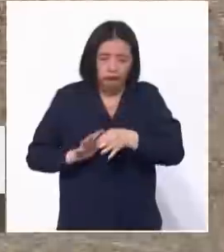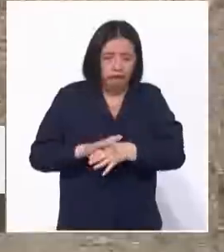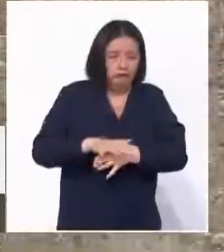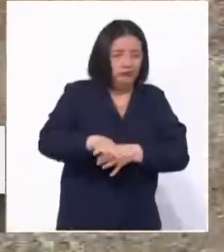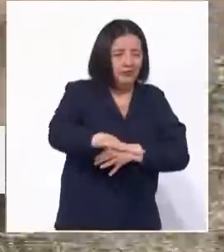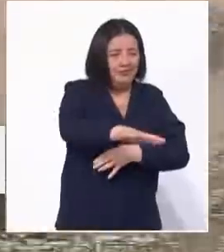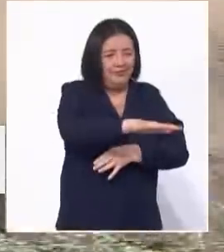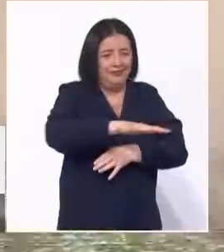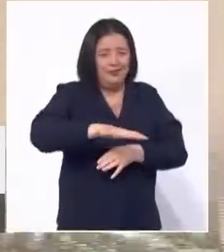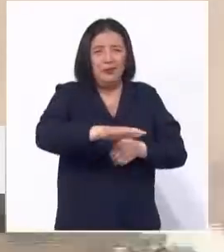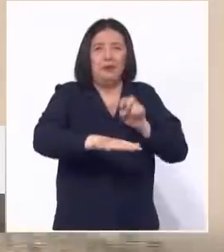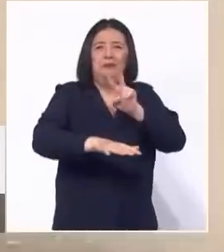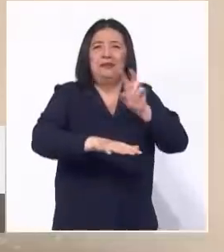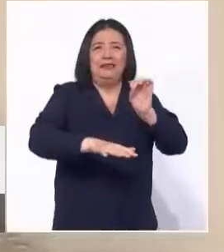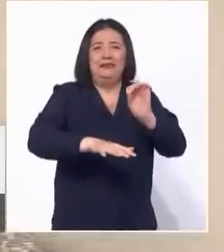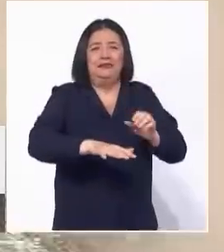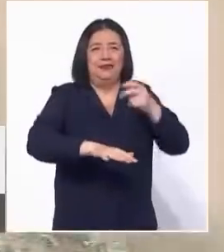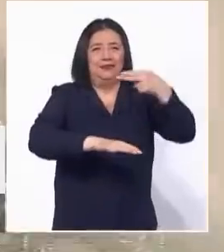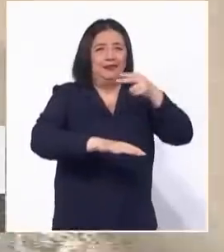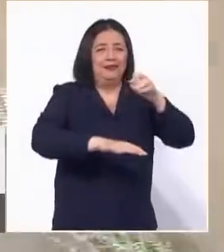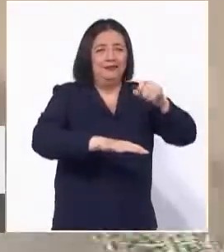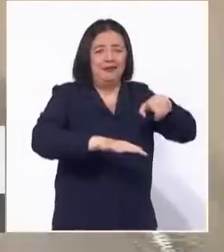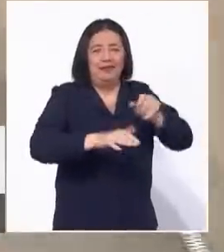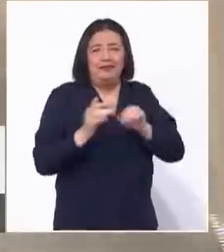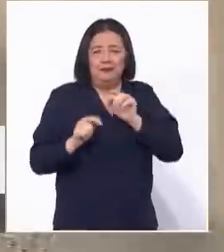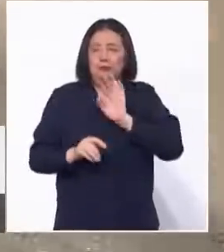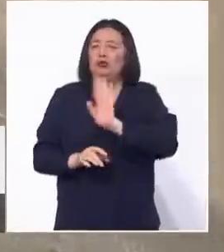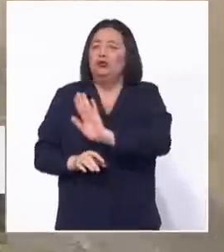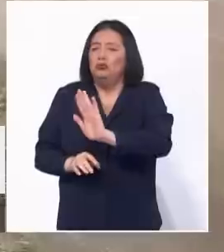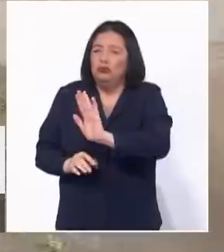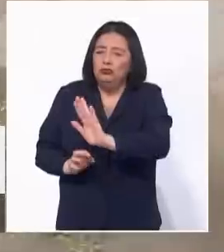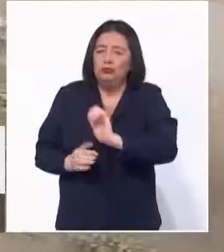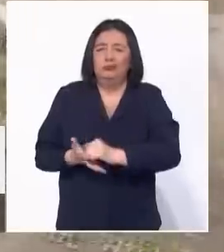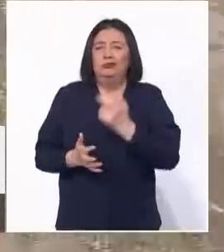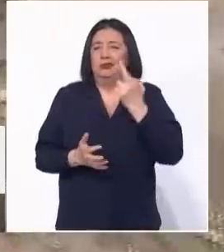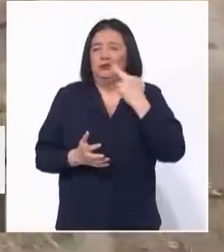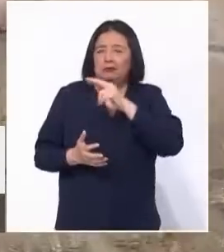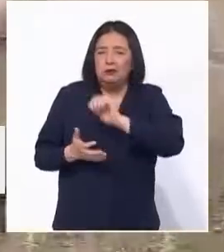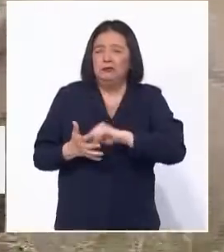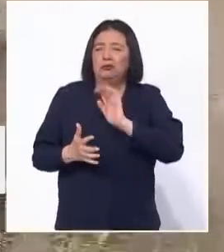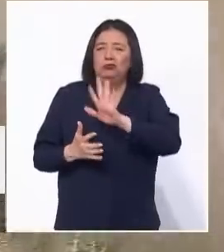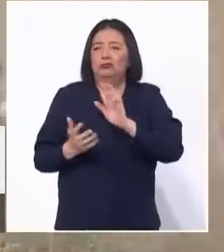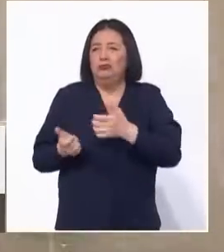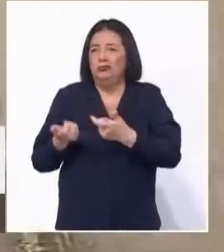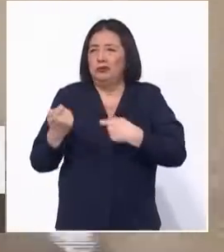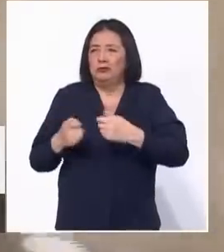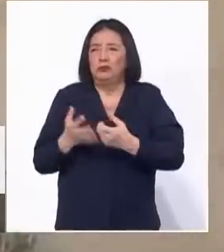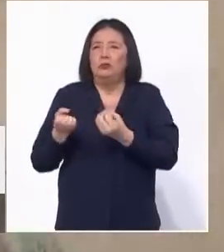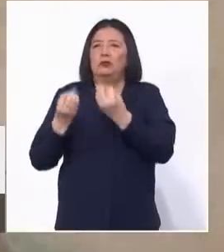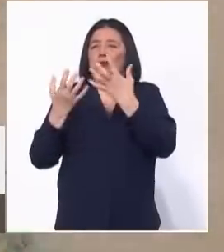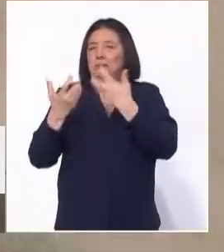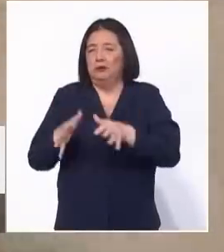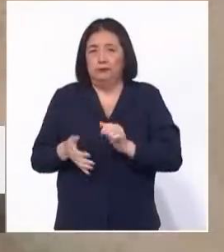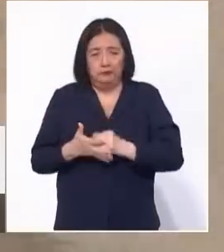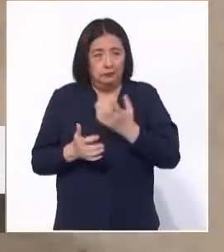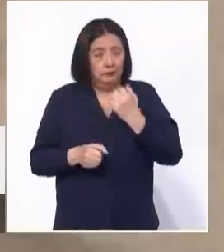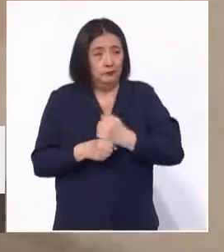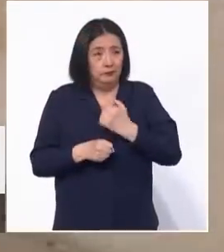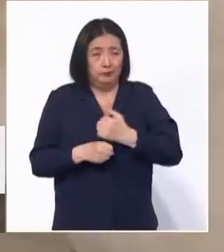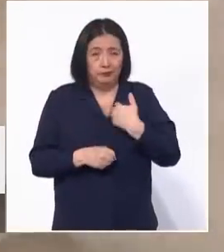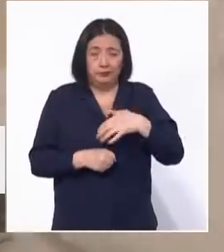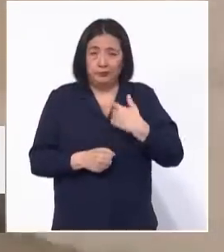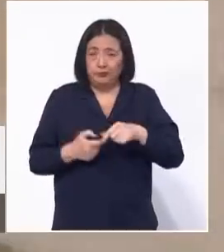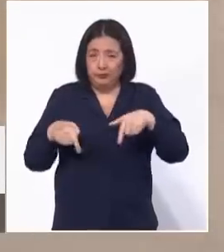cultivos, zonas de restaurante, por ejemplo, pero en su negocio, ¿cuánto podría ascender las pérdidas que afectan sobre todo el trabajo de la temporada?